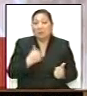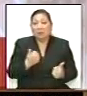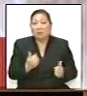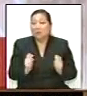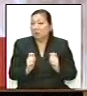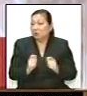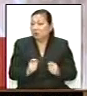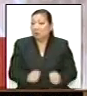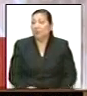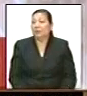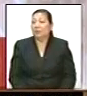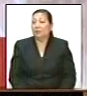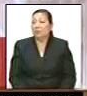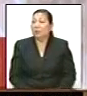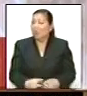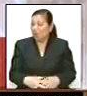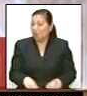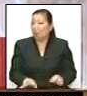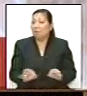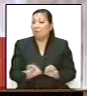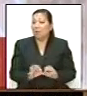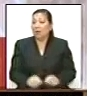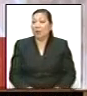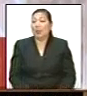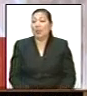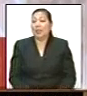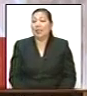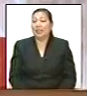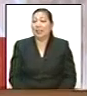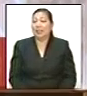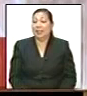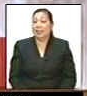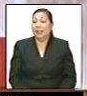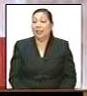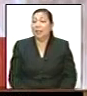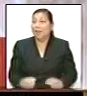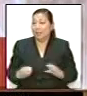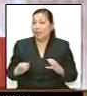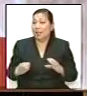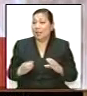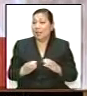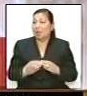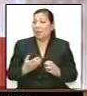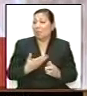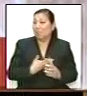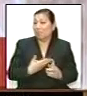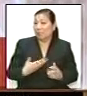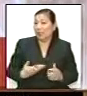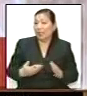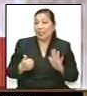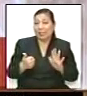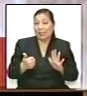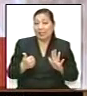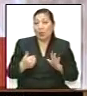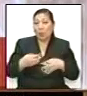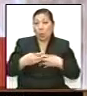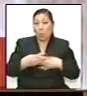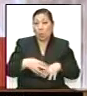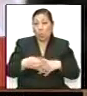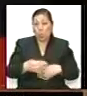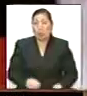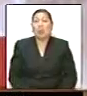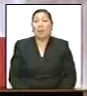entregable importante principal en la cumbre presidencial del 6 de julio